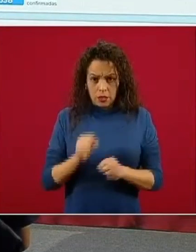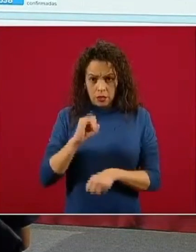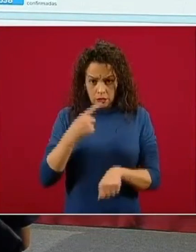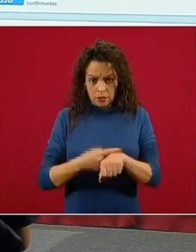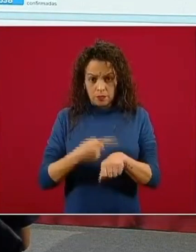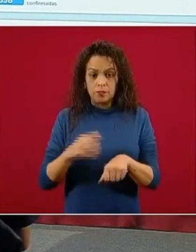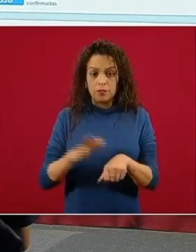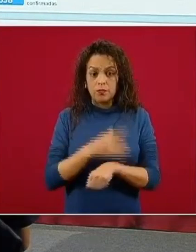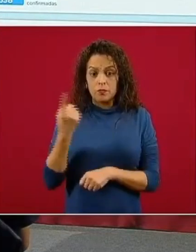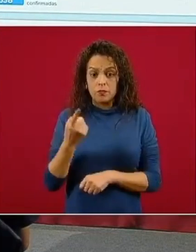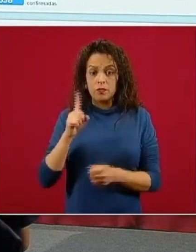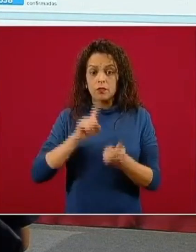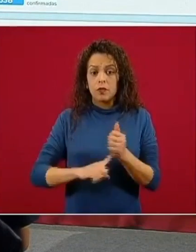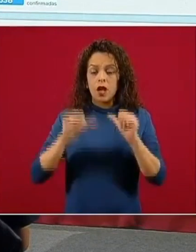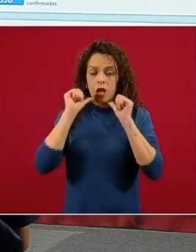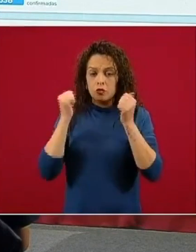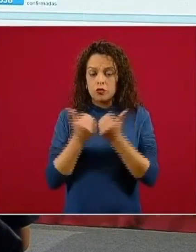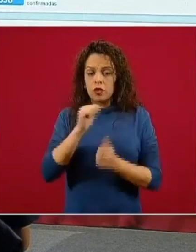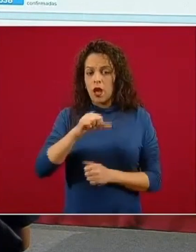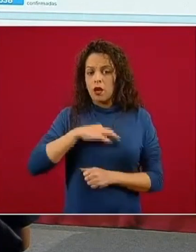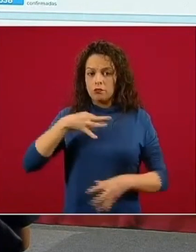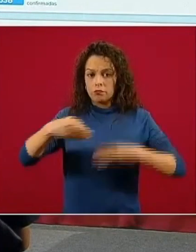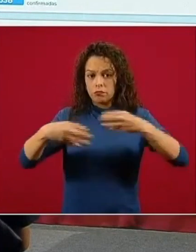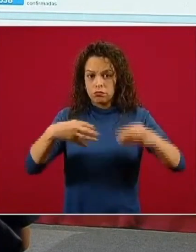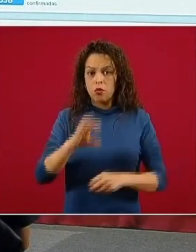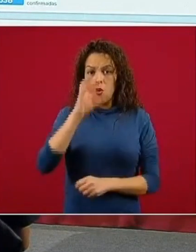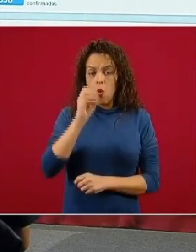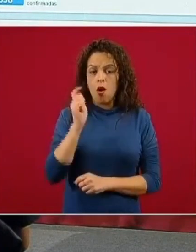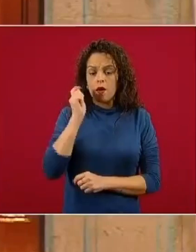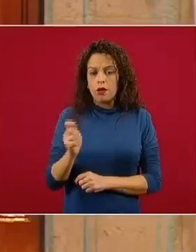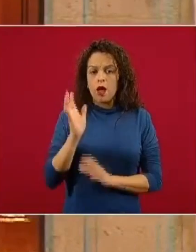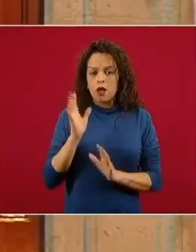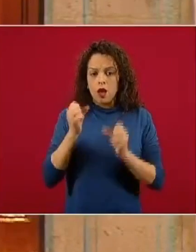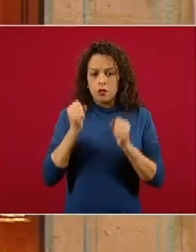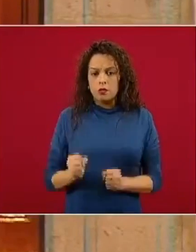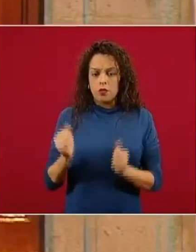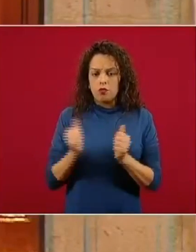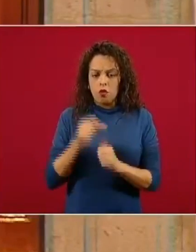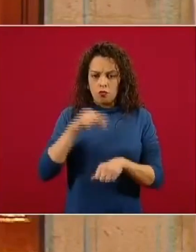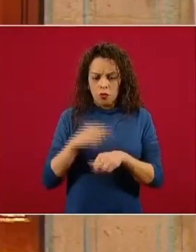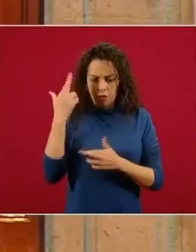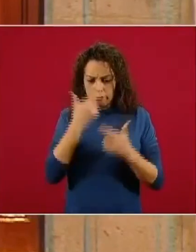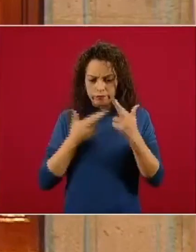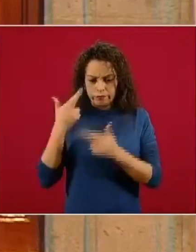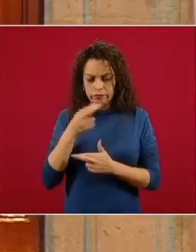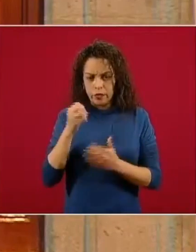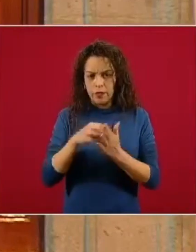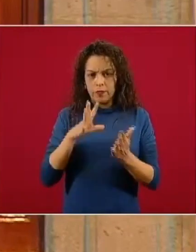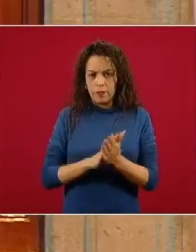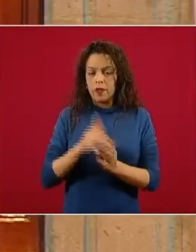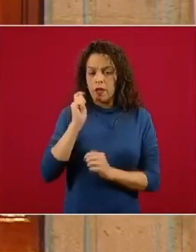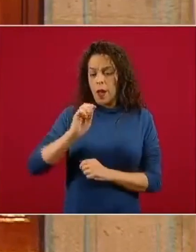de la pandemia en 8 estados mexicanos, donde se ha registrado un incremento de casos, de contagios y de